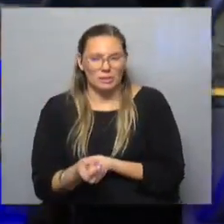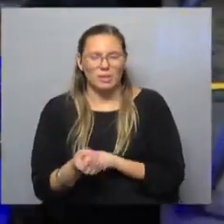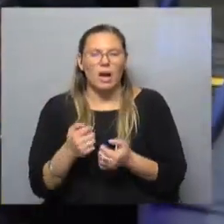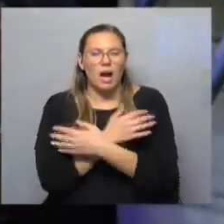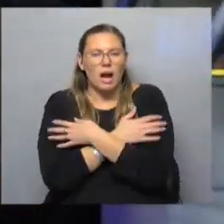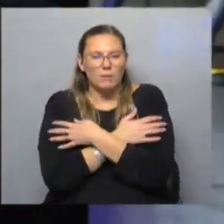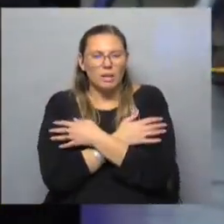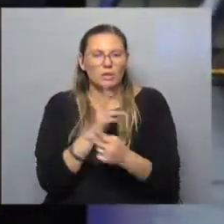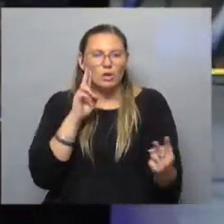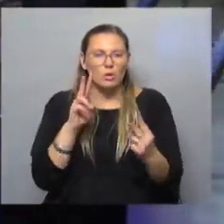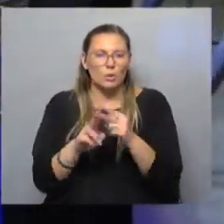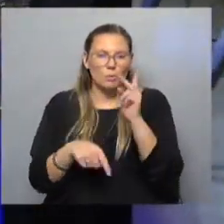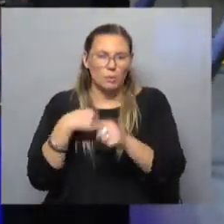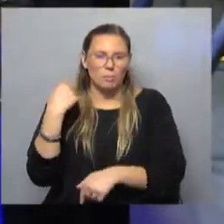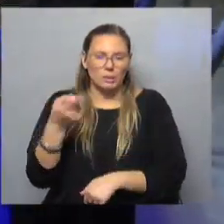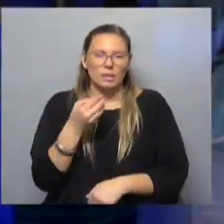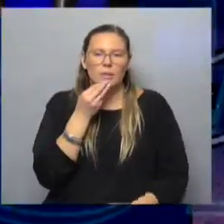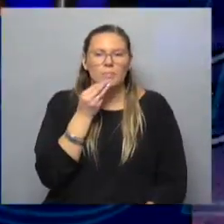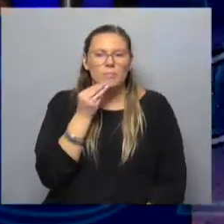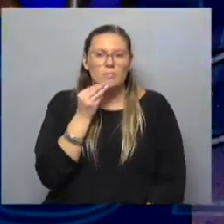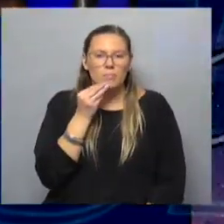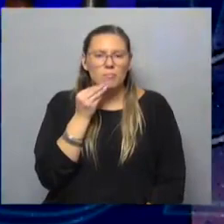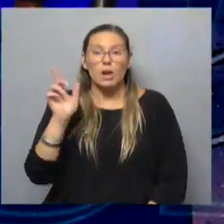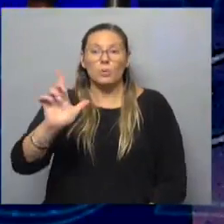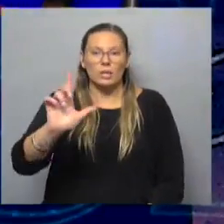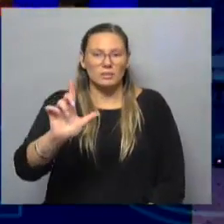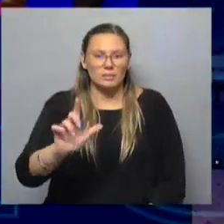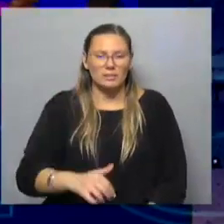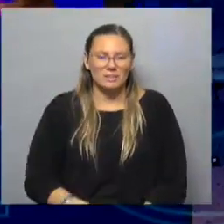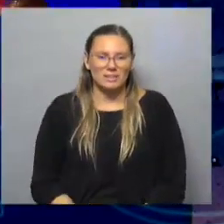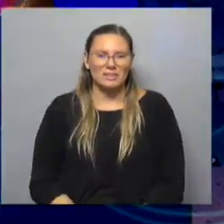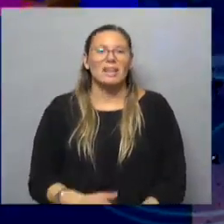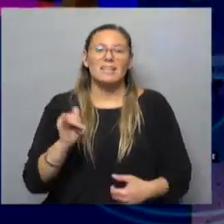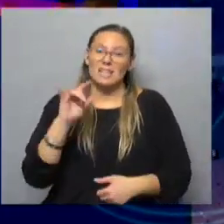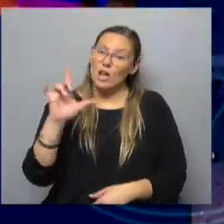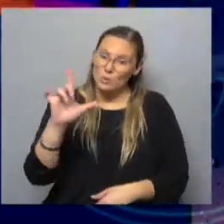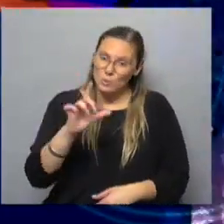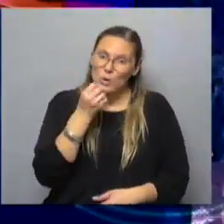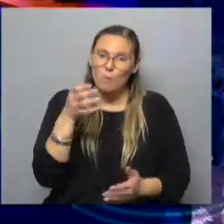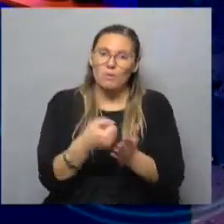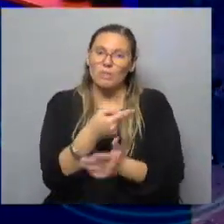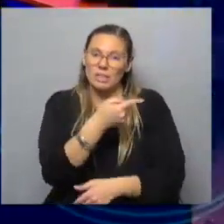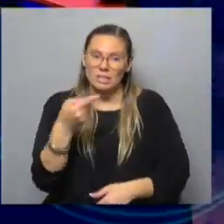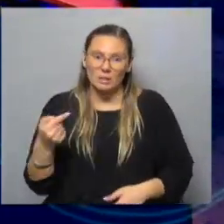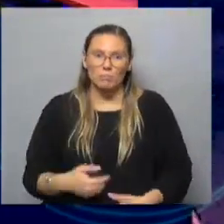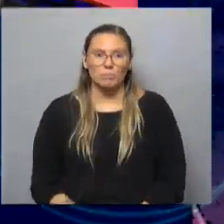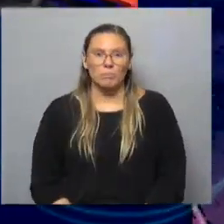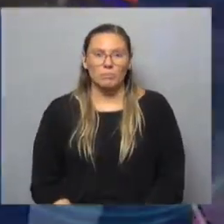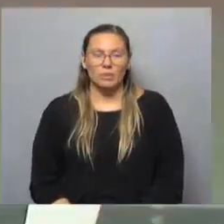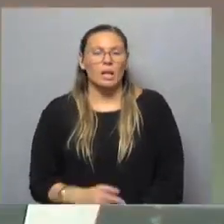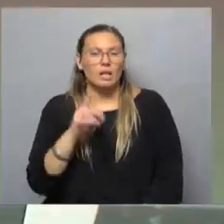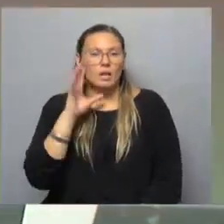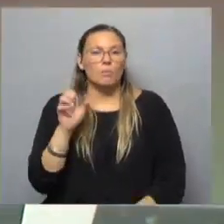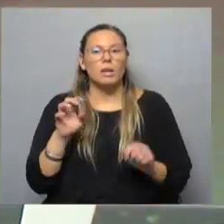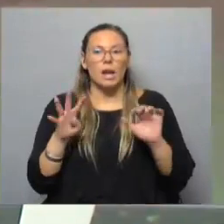abrazo grande, chicos, y nos vemos mañana. El lunes. Ahí está. Sí, el lunes. Buen fin de semana, Lucila. Y bueno, recuerden,